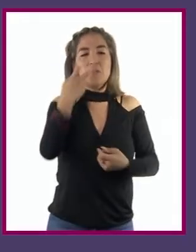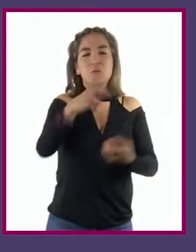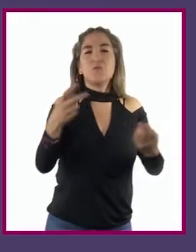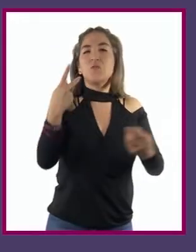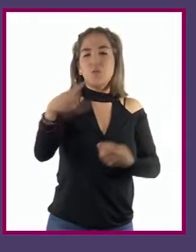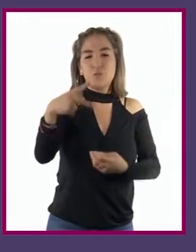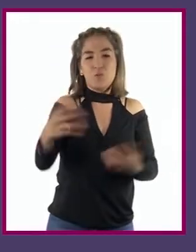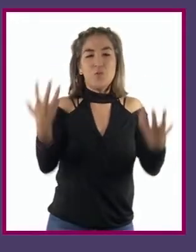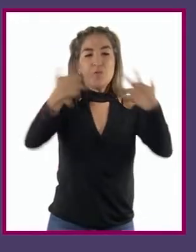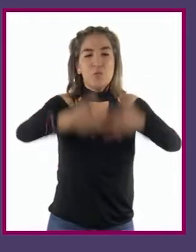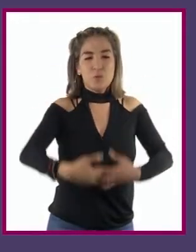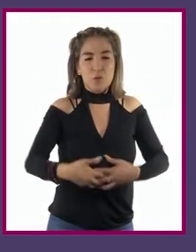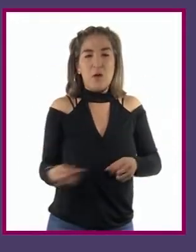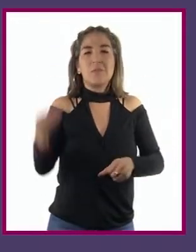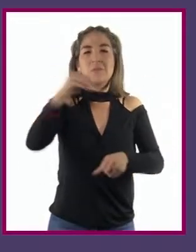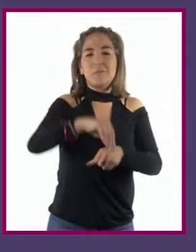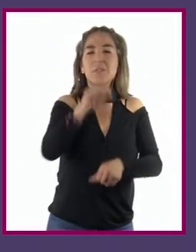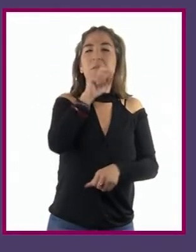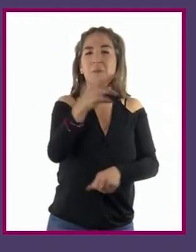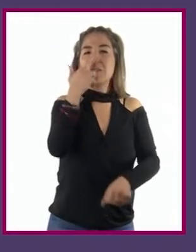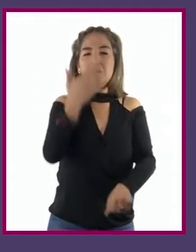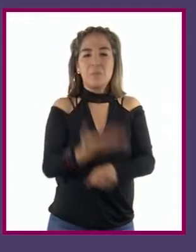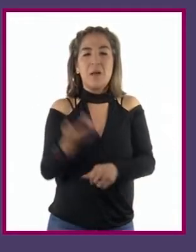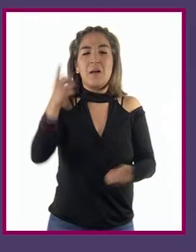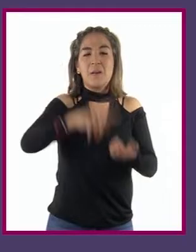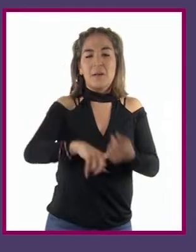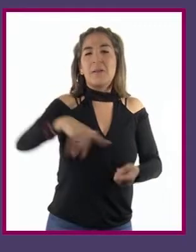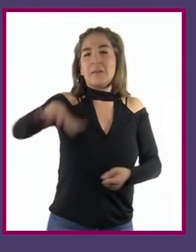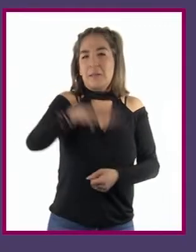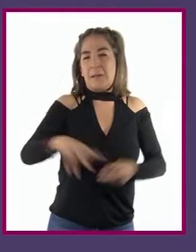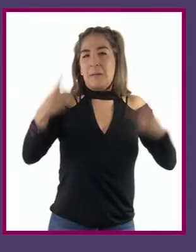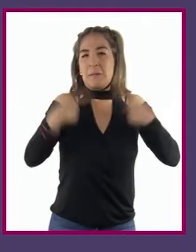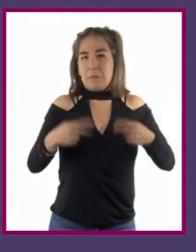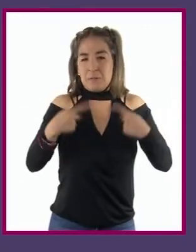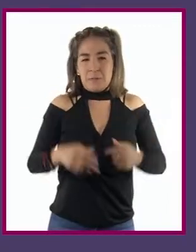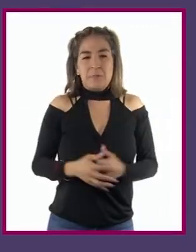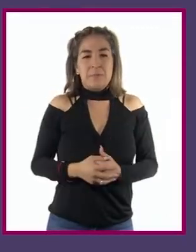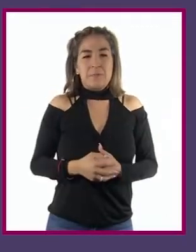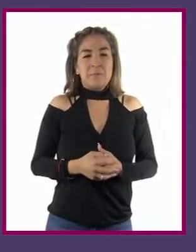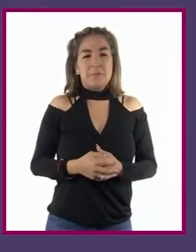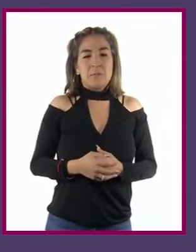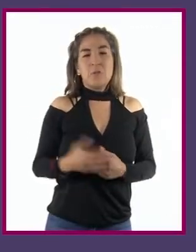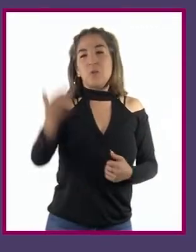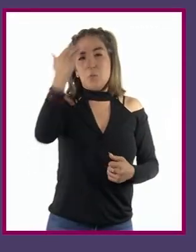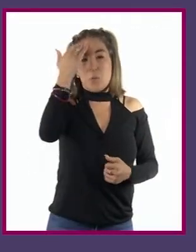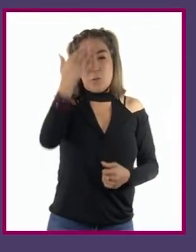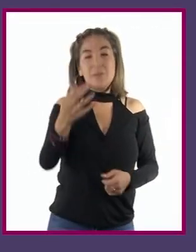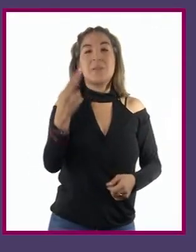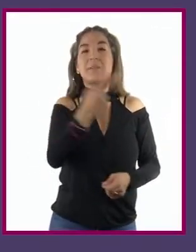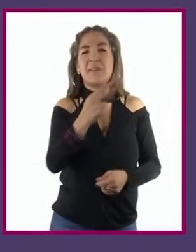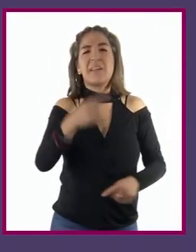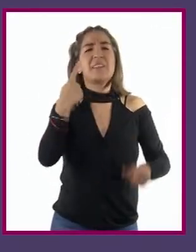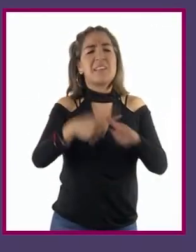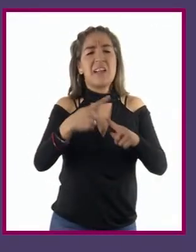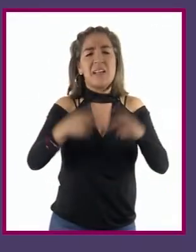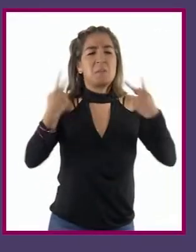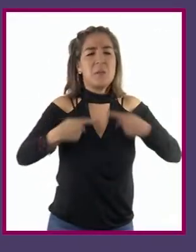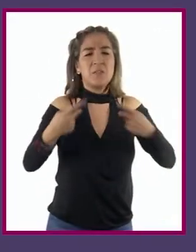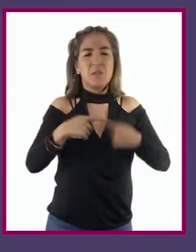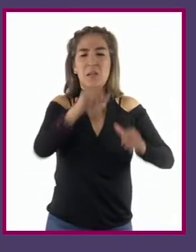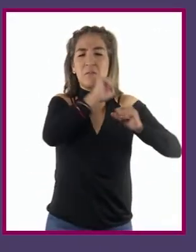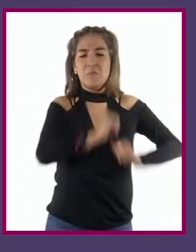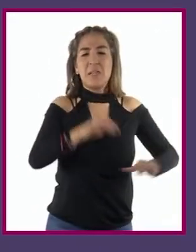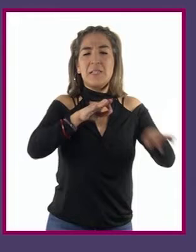funciones, atribuciones y responsabilidades de los servidores públicos. El conocimiento de quiénes son las personas que ocupan